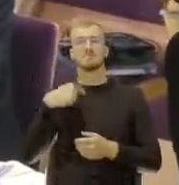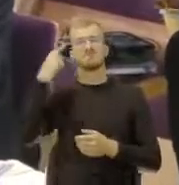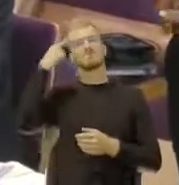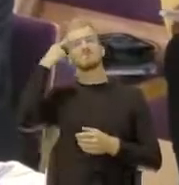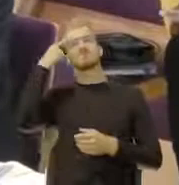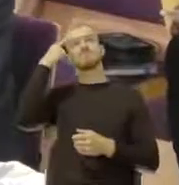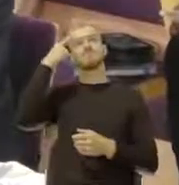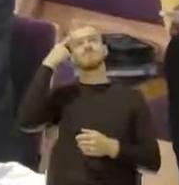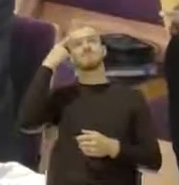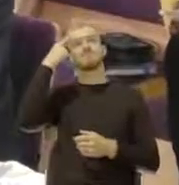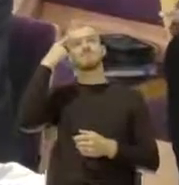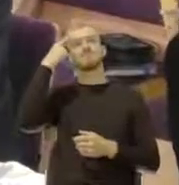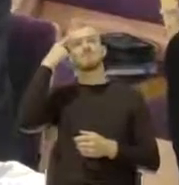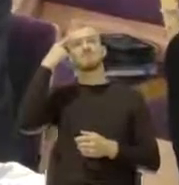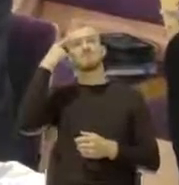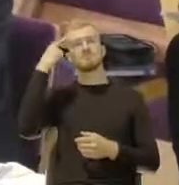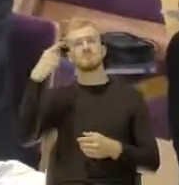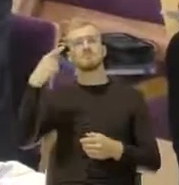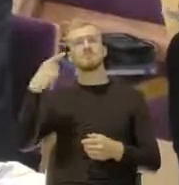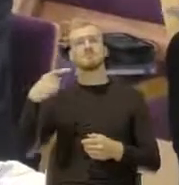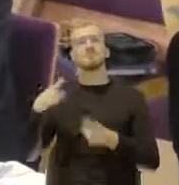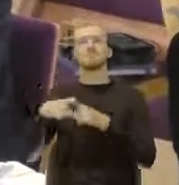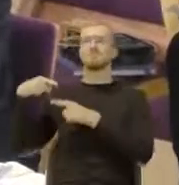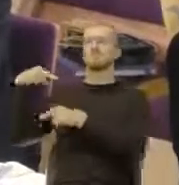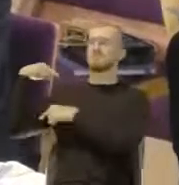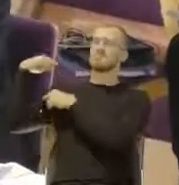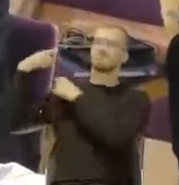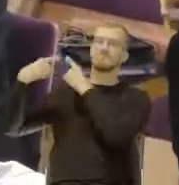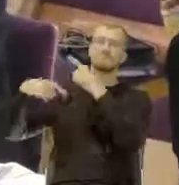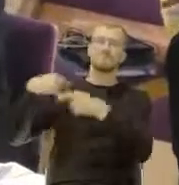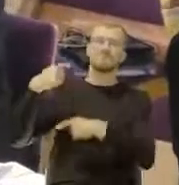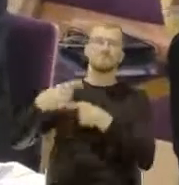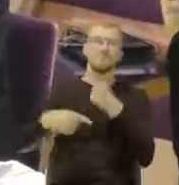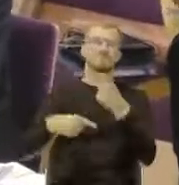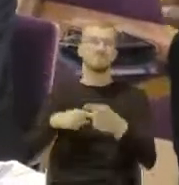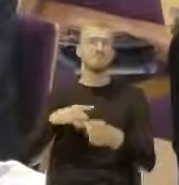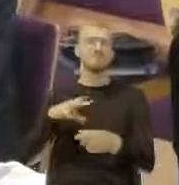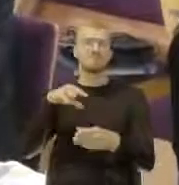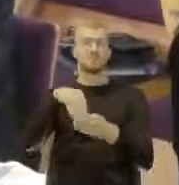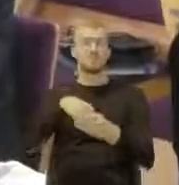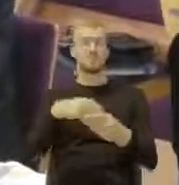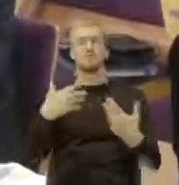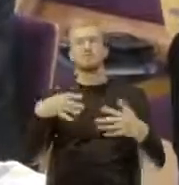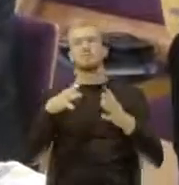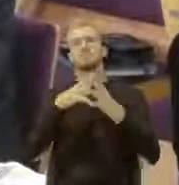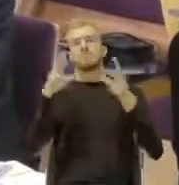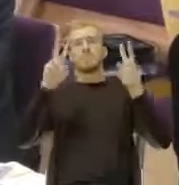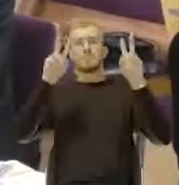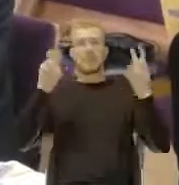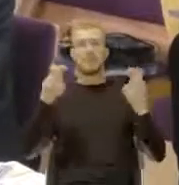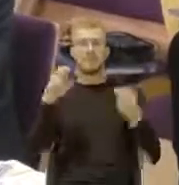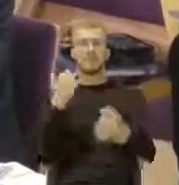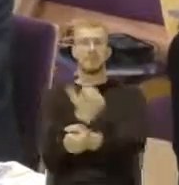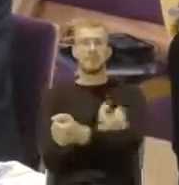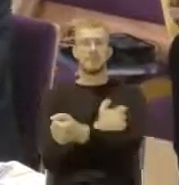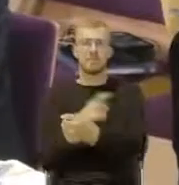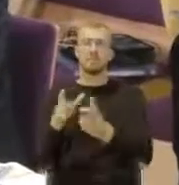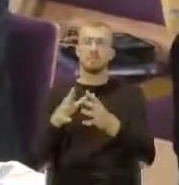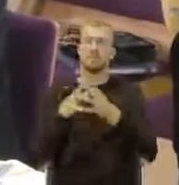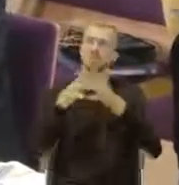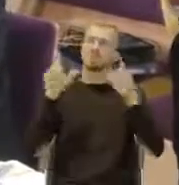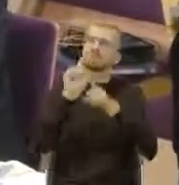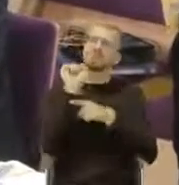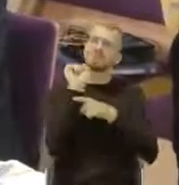superar los problemas de la calidad de vida de todos los habitantes del planeta, indistintamente de que las ciudades sean